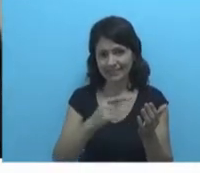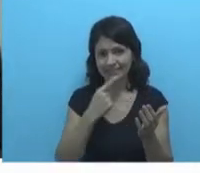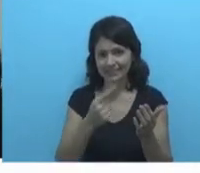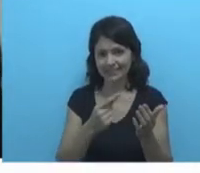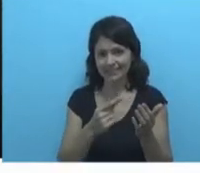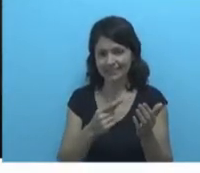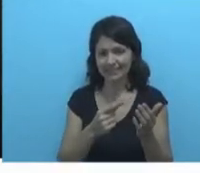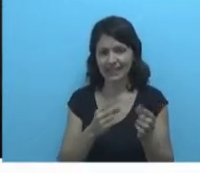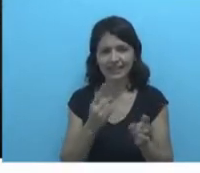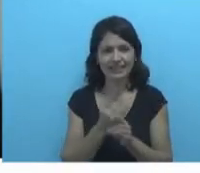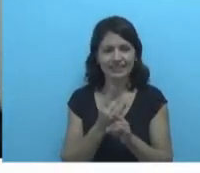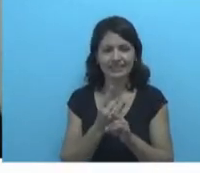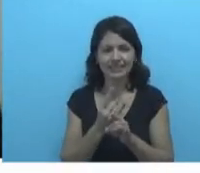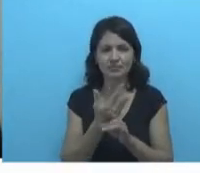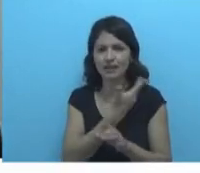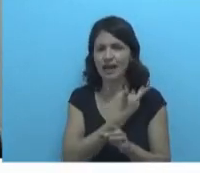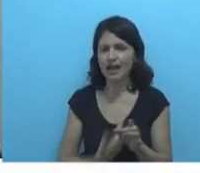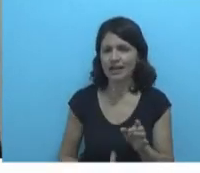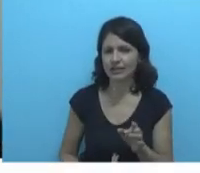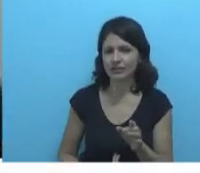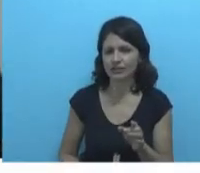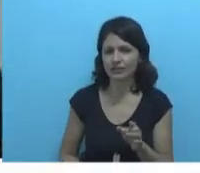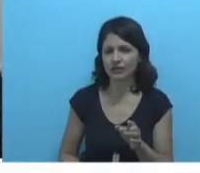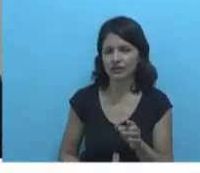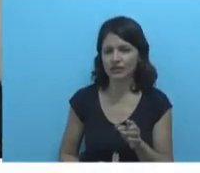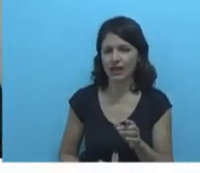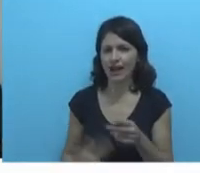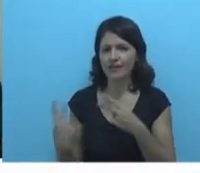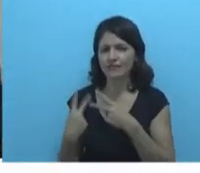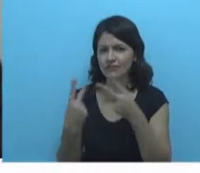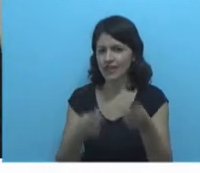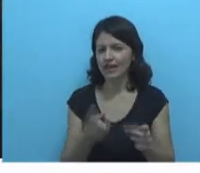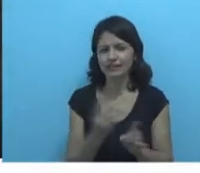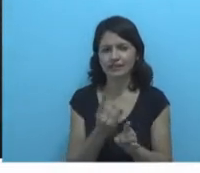la sede de las autoridades nacionales van a